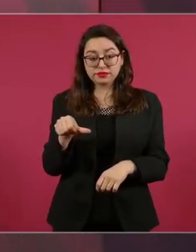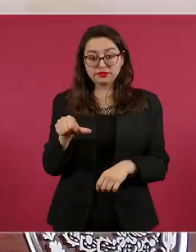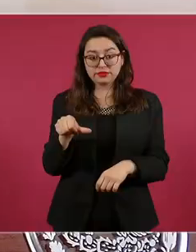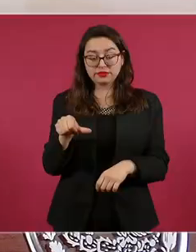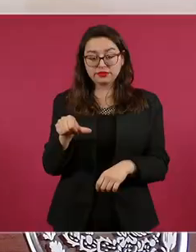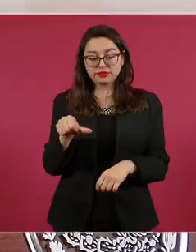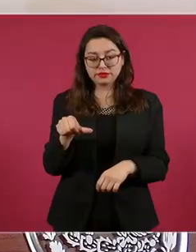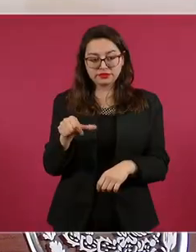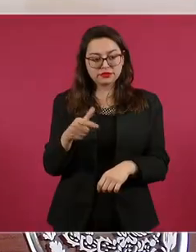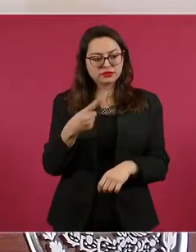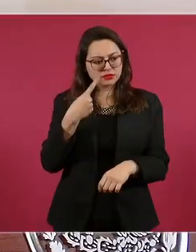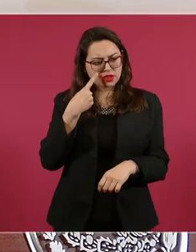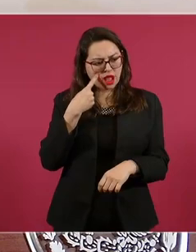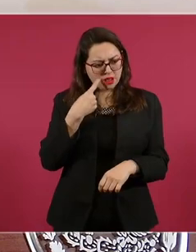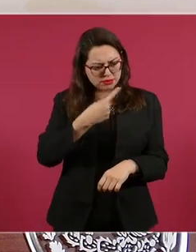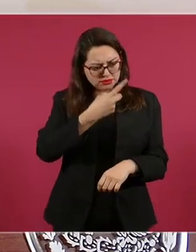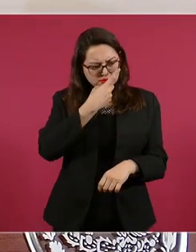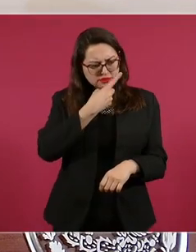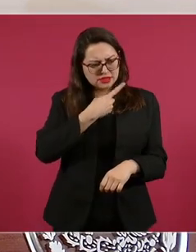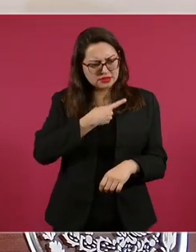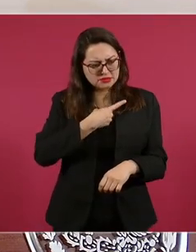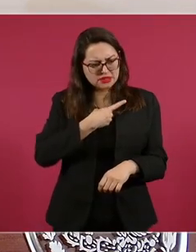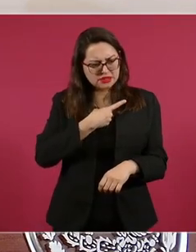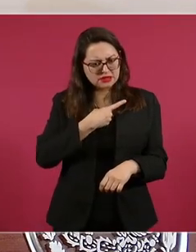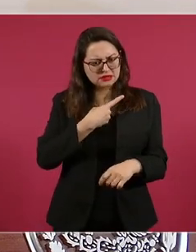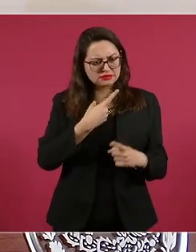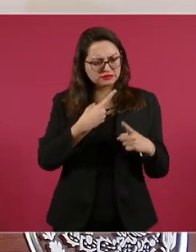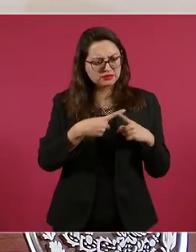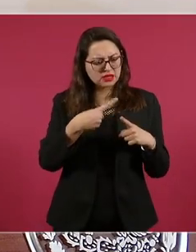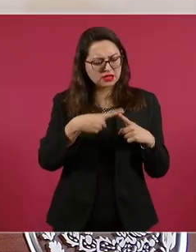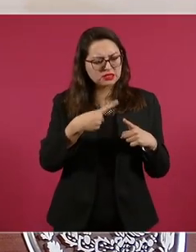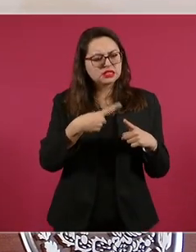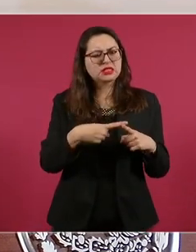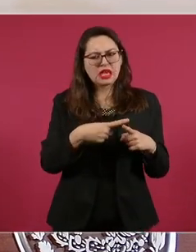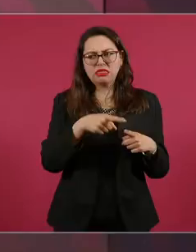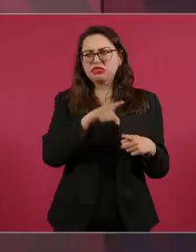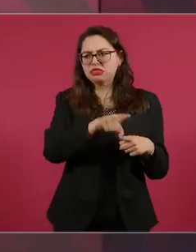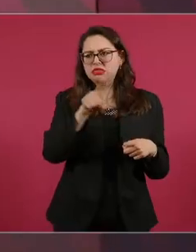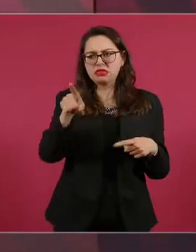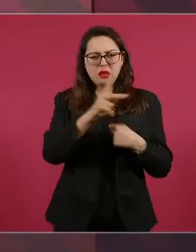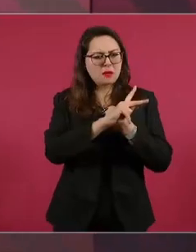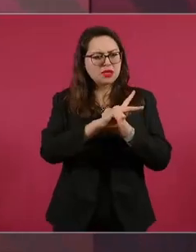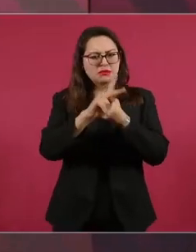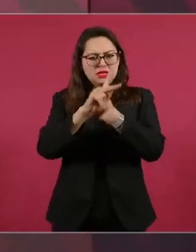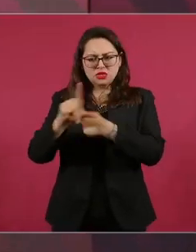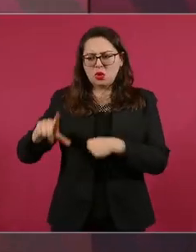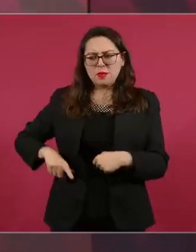le sacan, como se dice coloquialmente, la sopa,